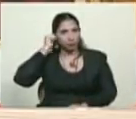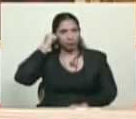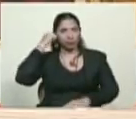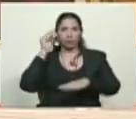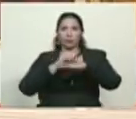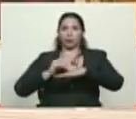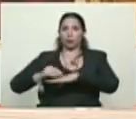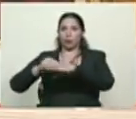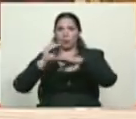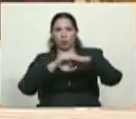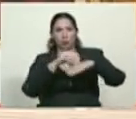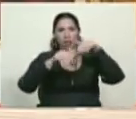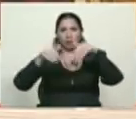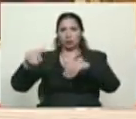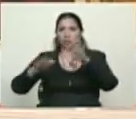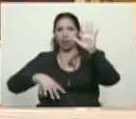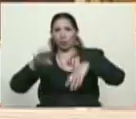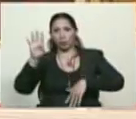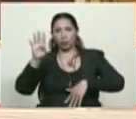el 14 de abril.